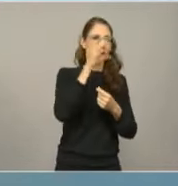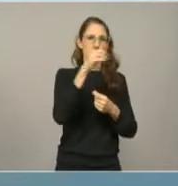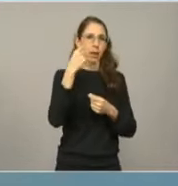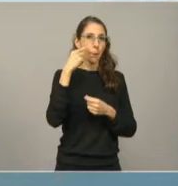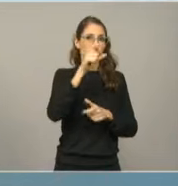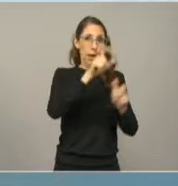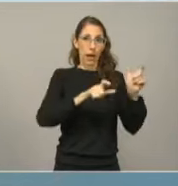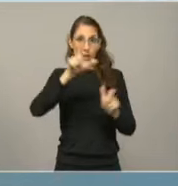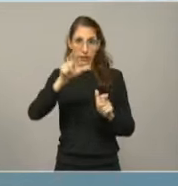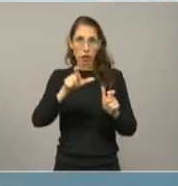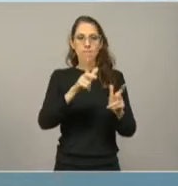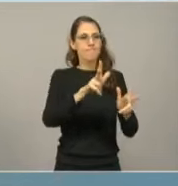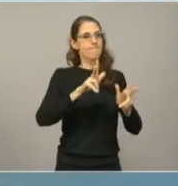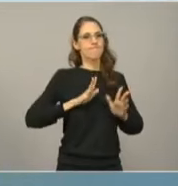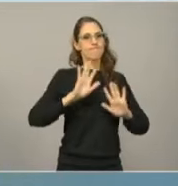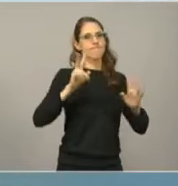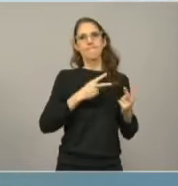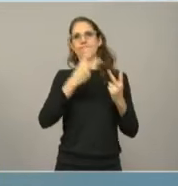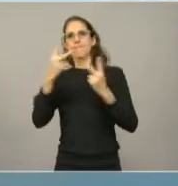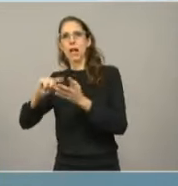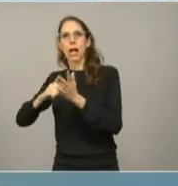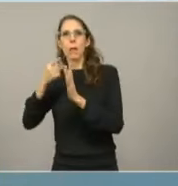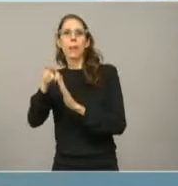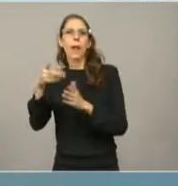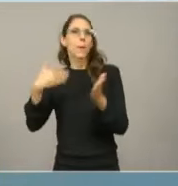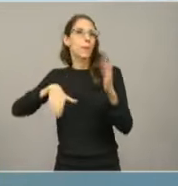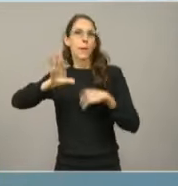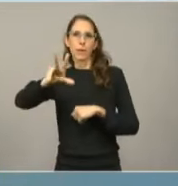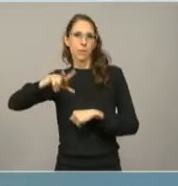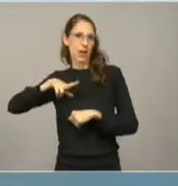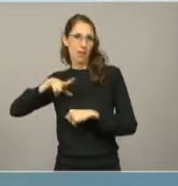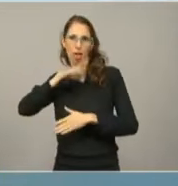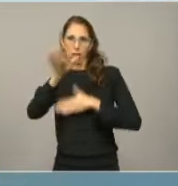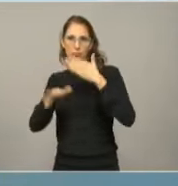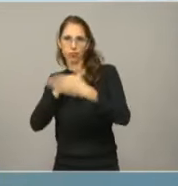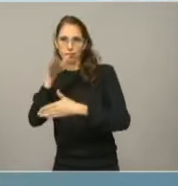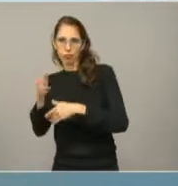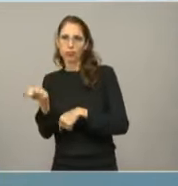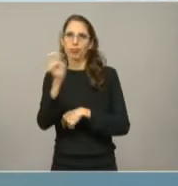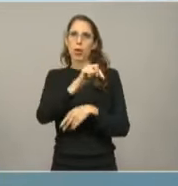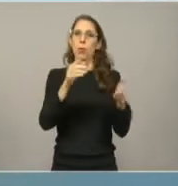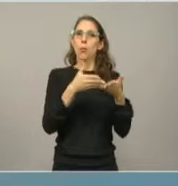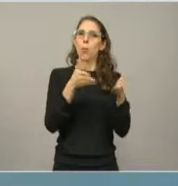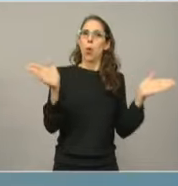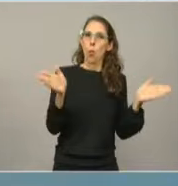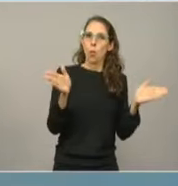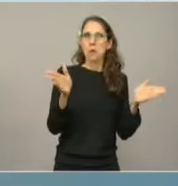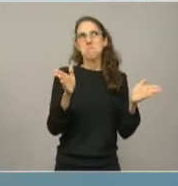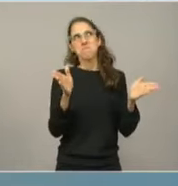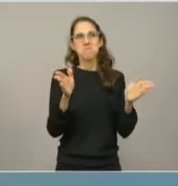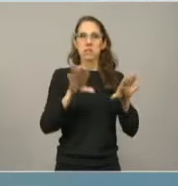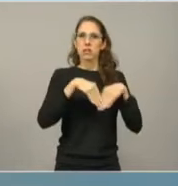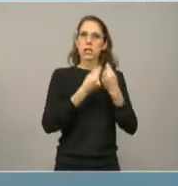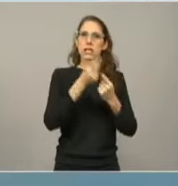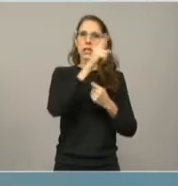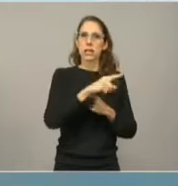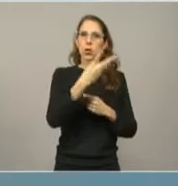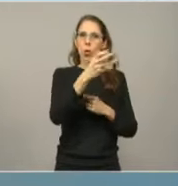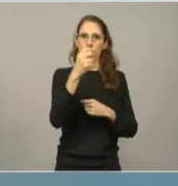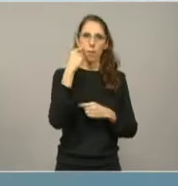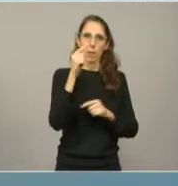atienden en la ciudad de Buenos Aires lo hace el sistema privado en el sistema público Entonces el restante son 140,000